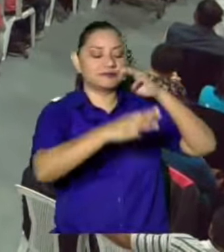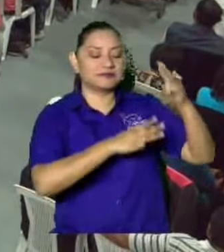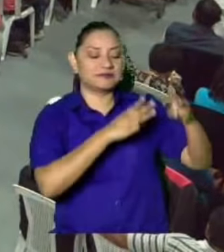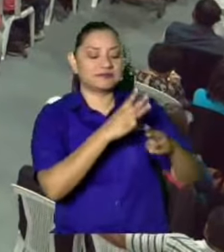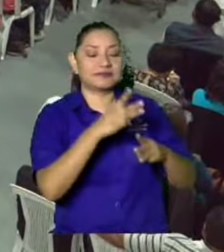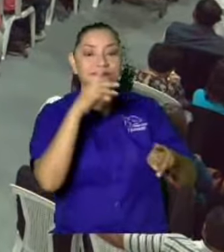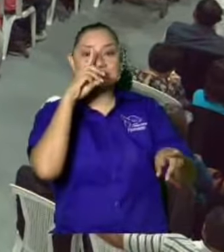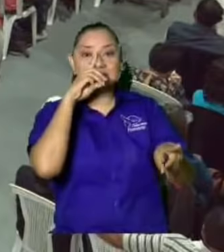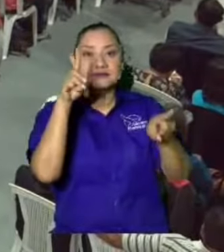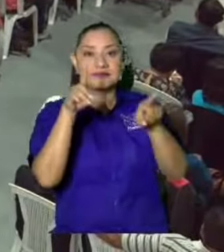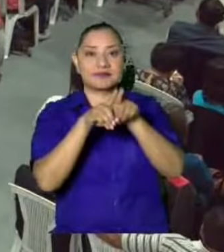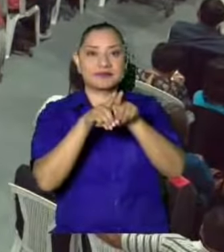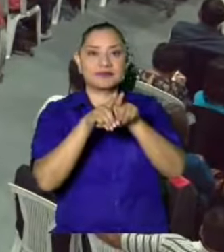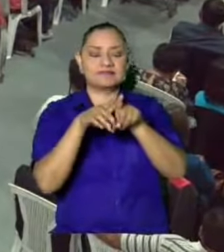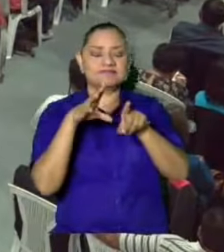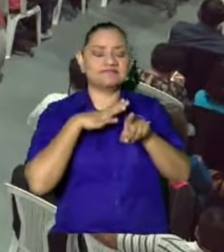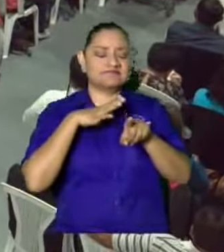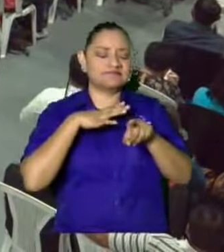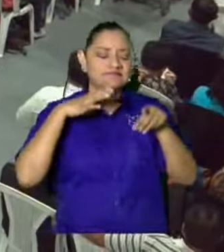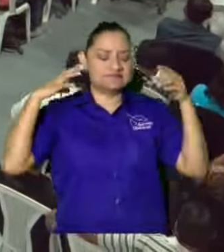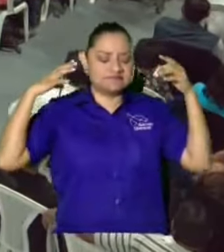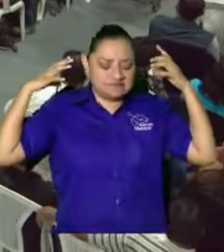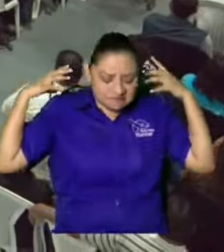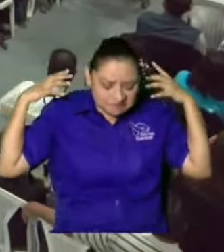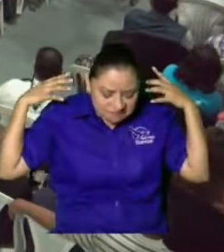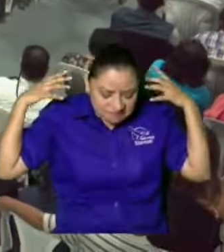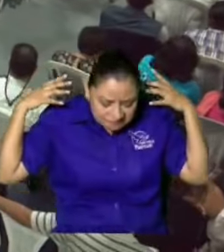encorvada, hermano. Durante 18 años